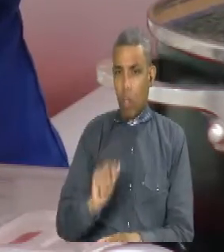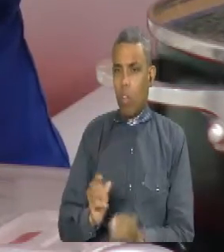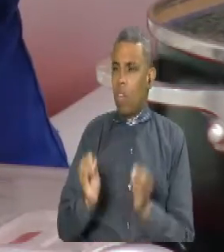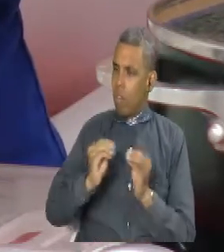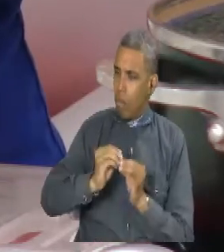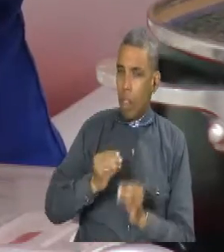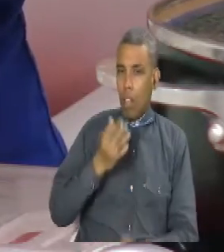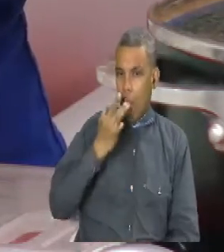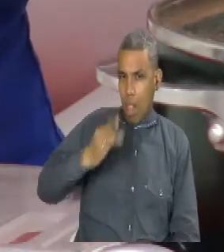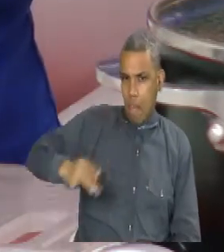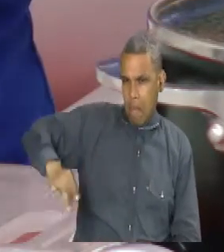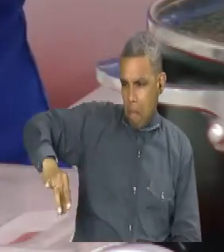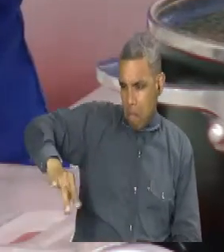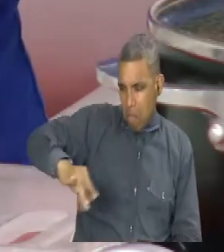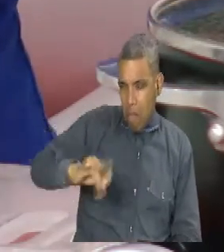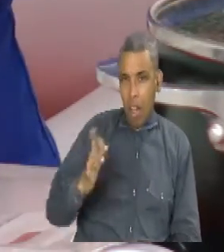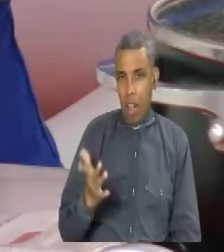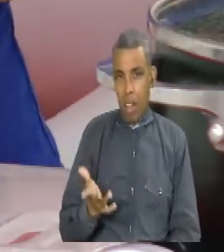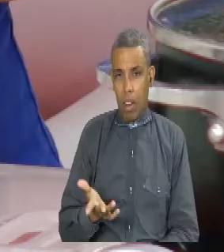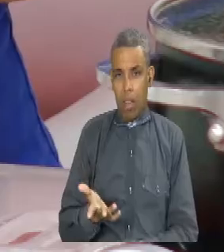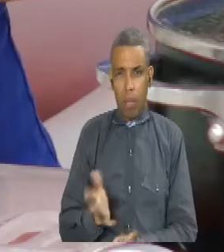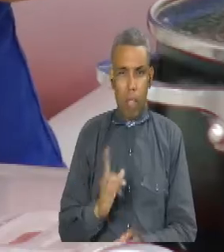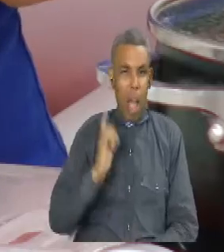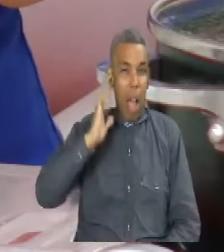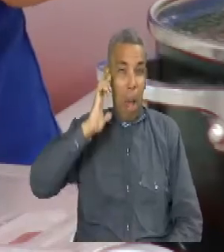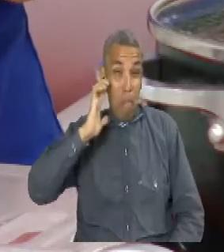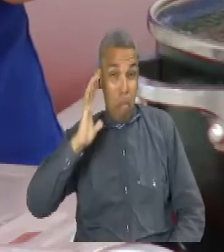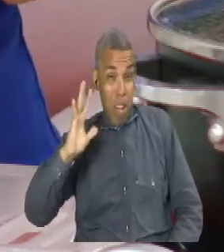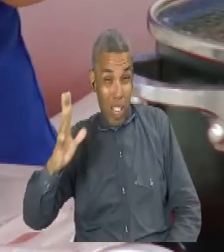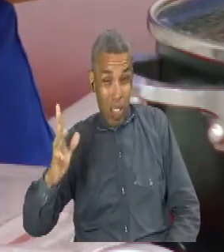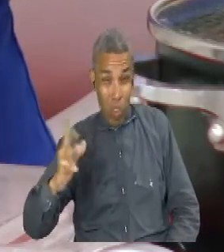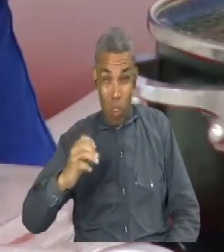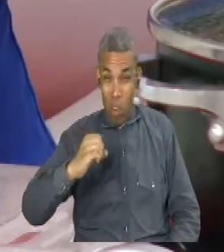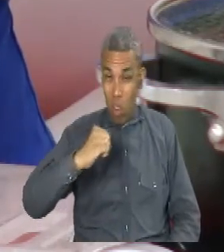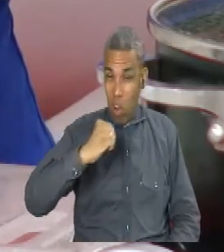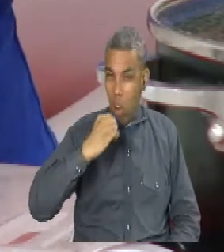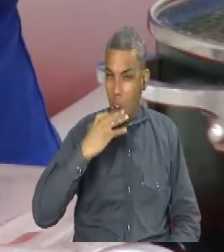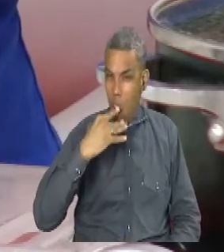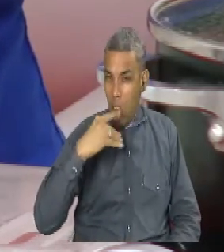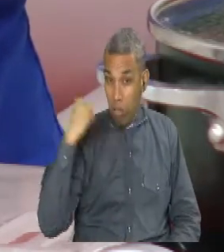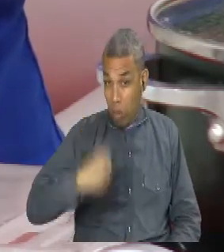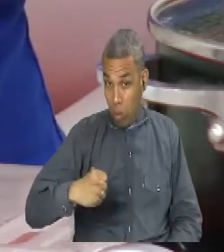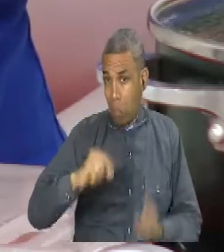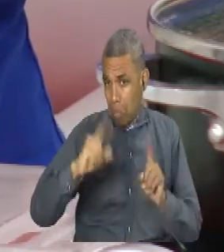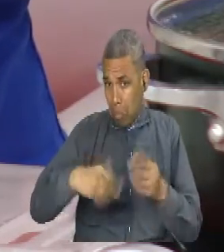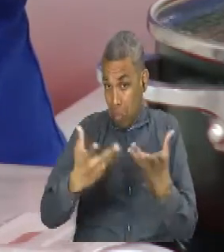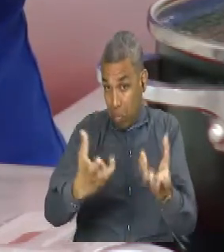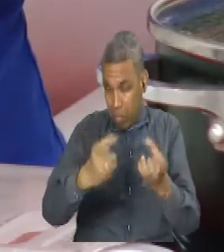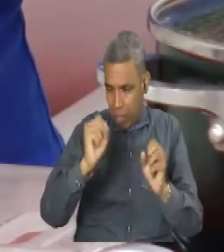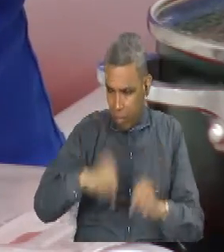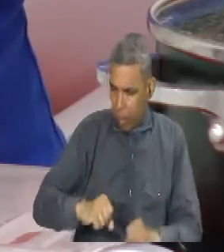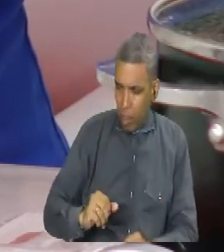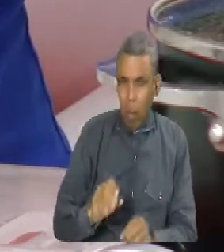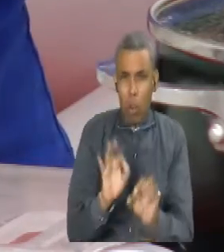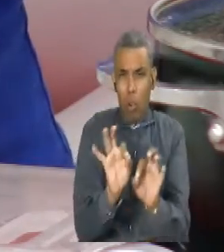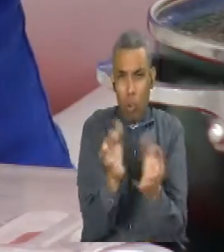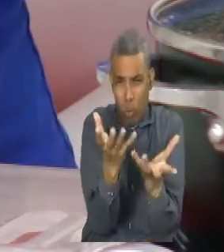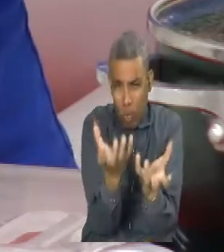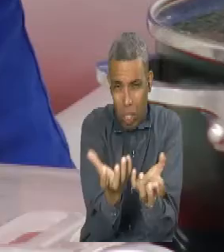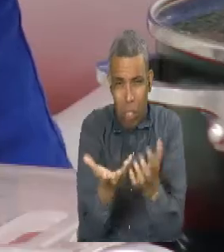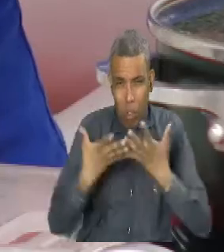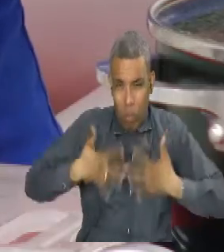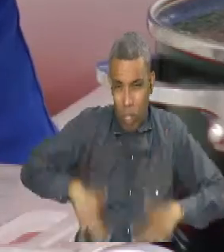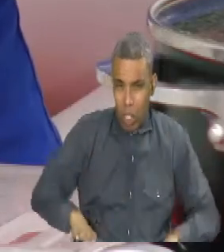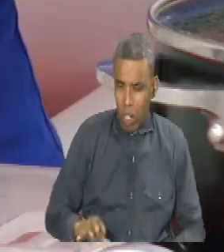Igual ustedes en casa lo pueden hacer con lo que quieran. Si desean utilizar otras especias, solo